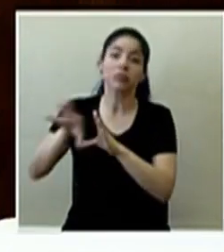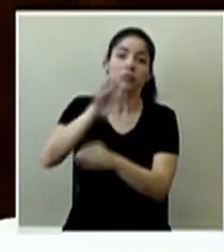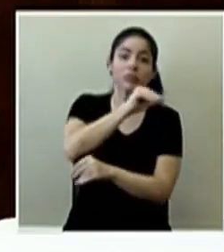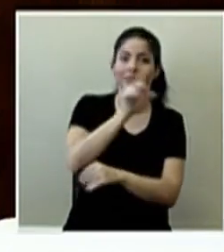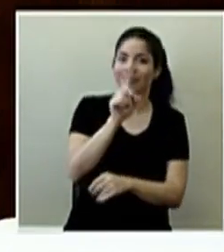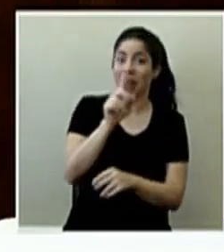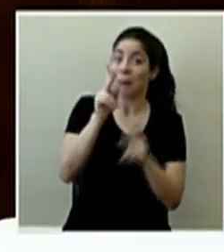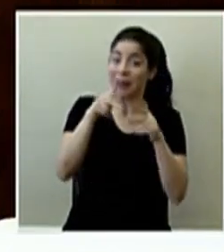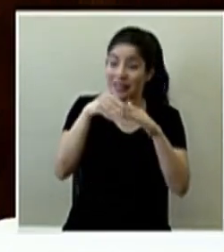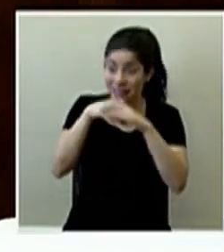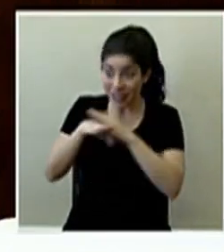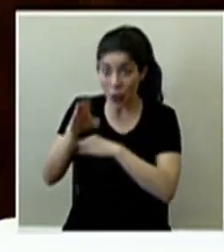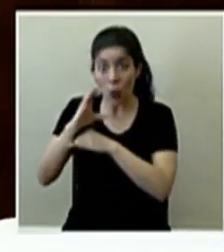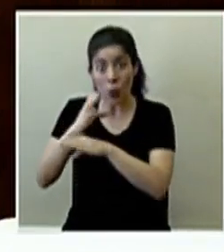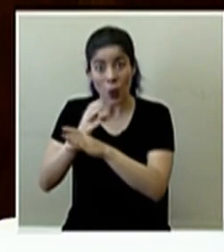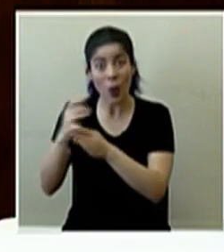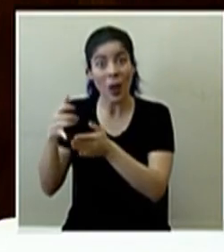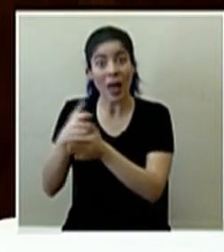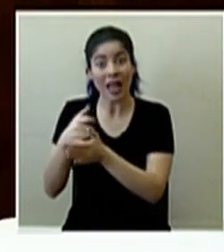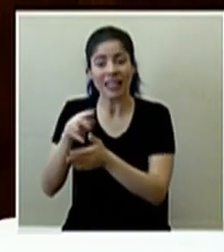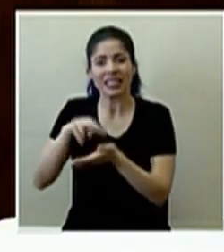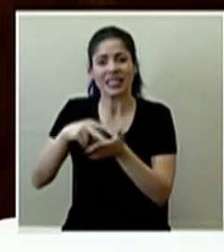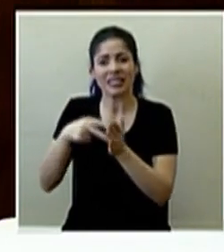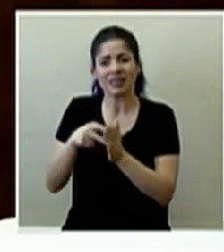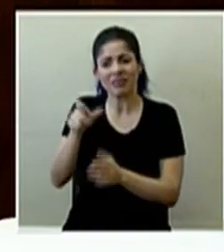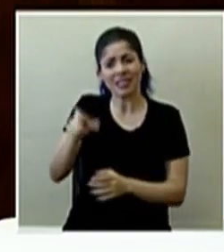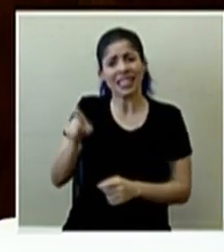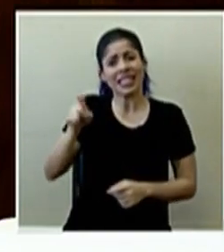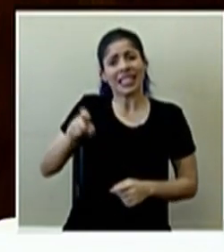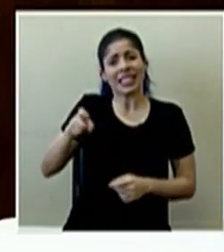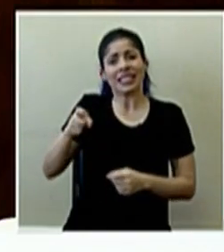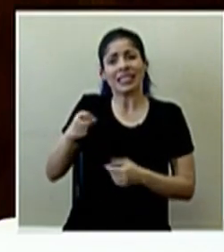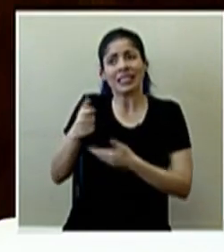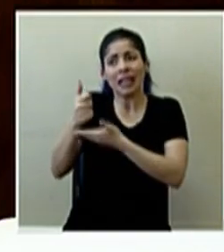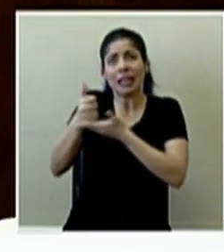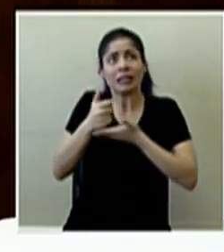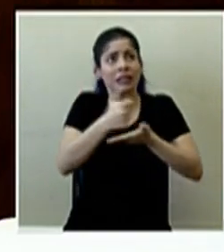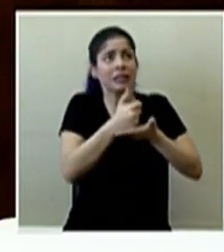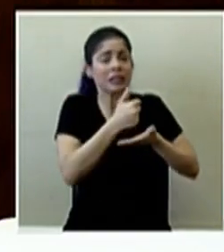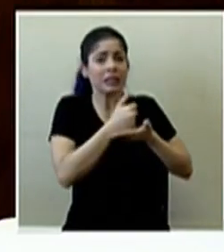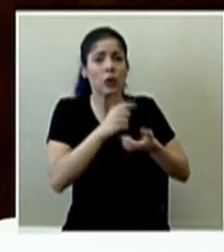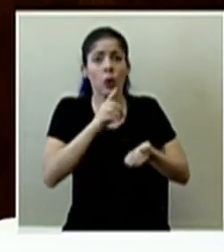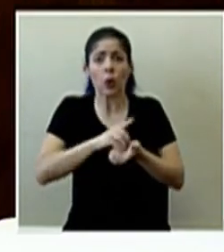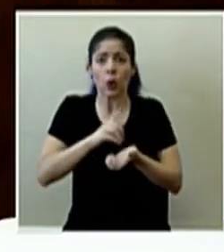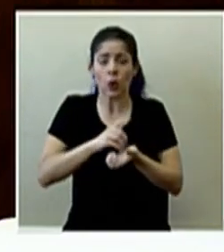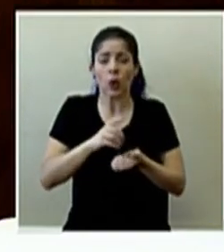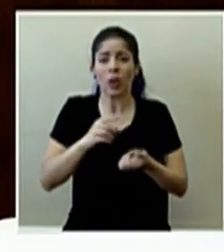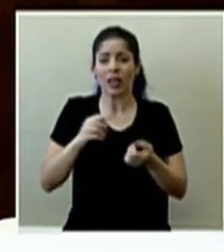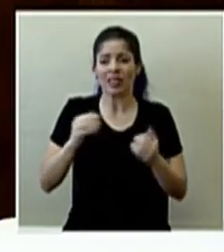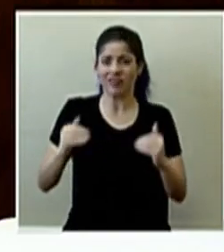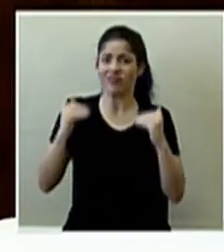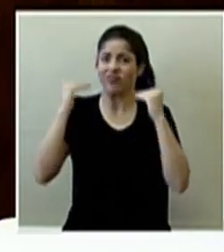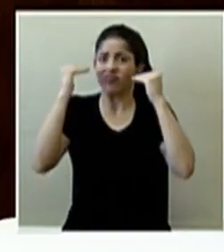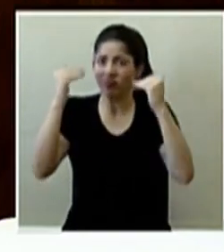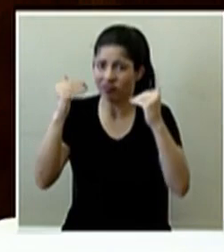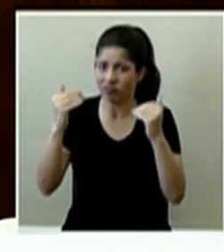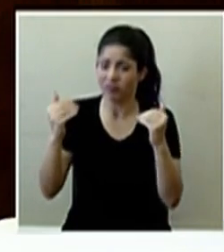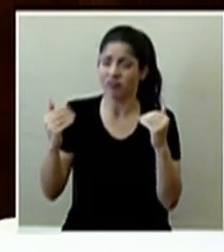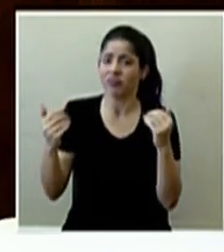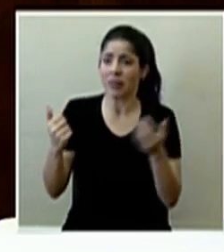sino cuando entran a cuidados intensivos es porque necesitan ese soporte médico de primer mundo